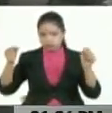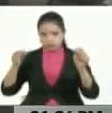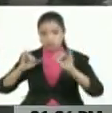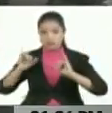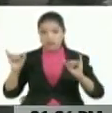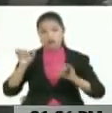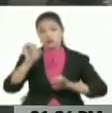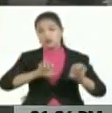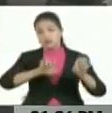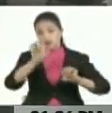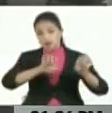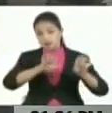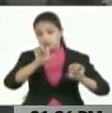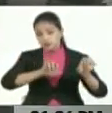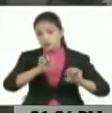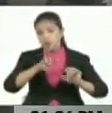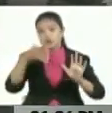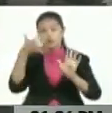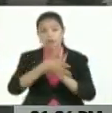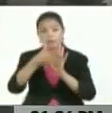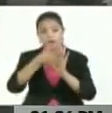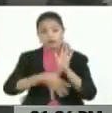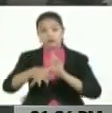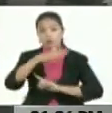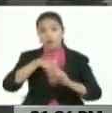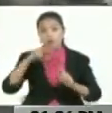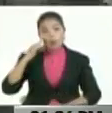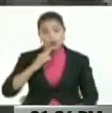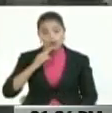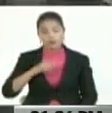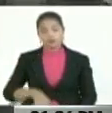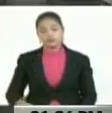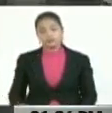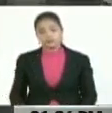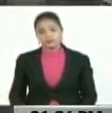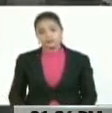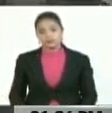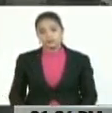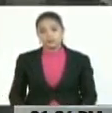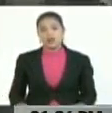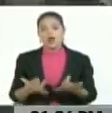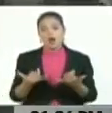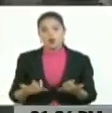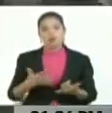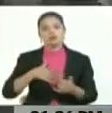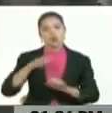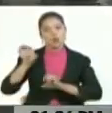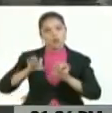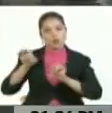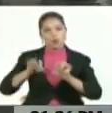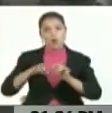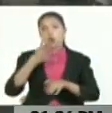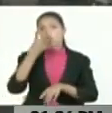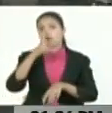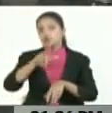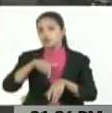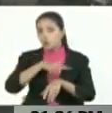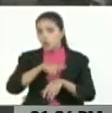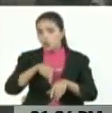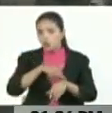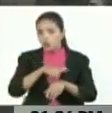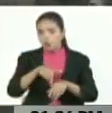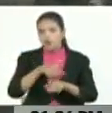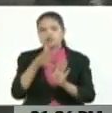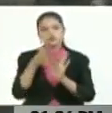una evaluación de los acontecimientos ocurridos en el Estado de Bolívar. Estamos haciendo un monitoreo durante las 4 horas de